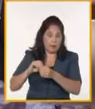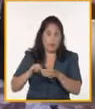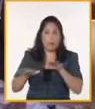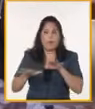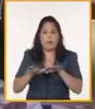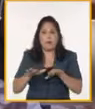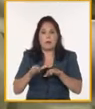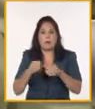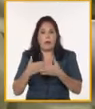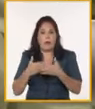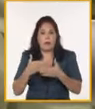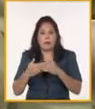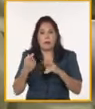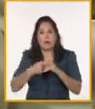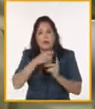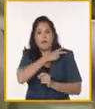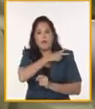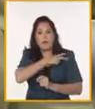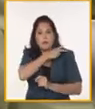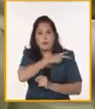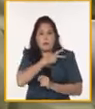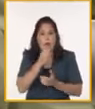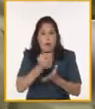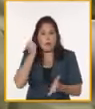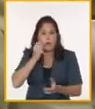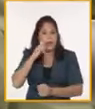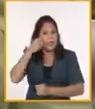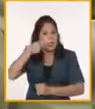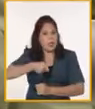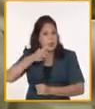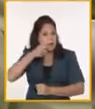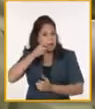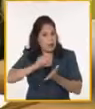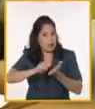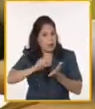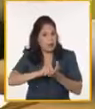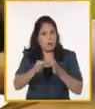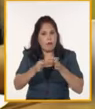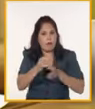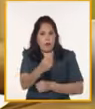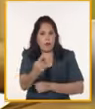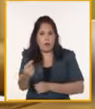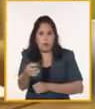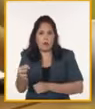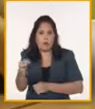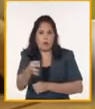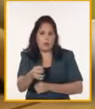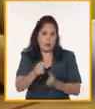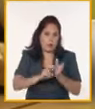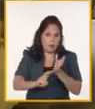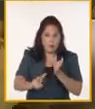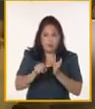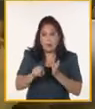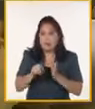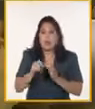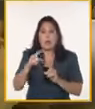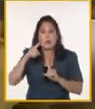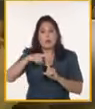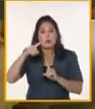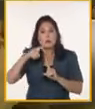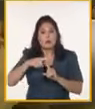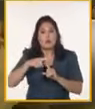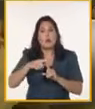las entidades y funcionarios encargados de aprobar y fiscalizar su funcionamiento en cada territorio por ello se procede a la actualización en las tunas de las